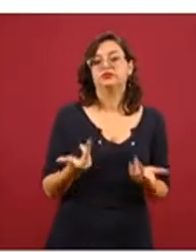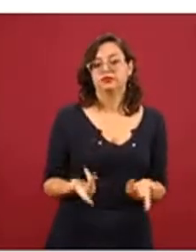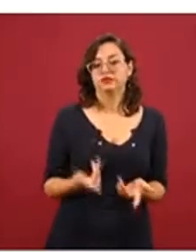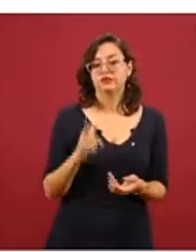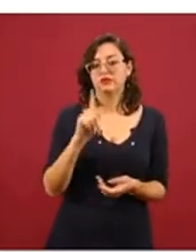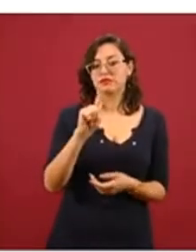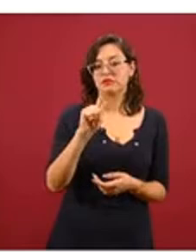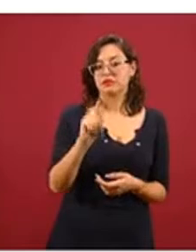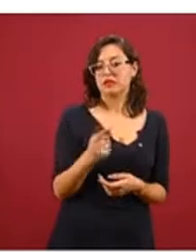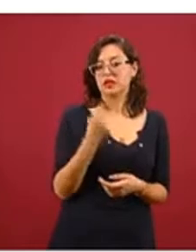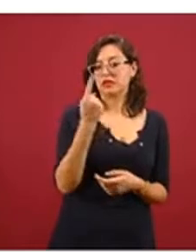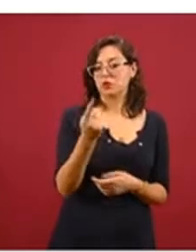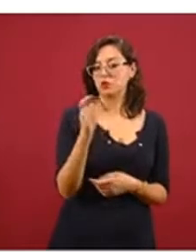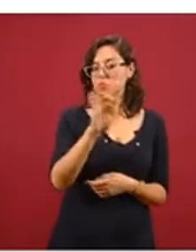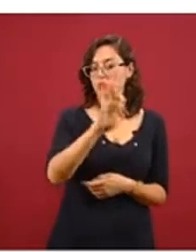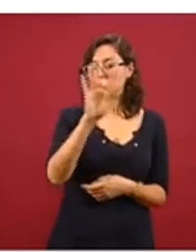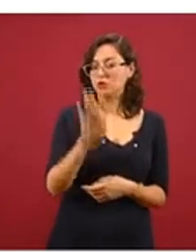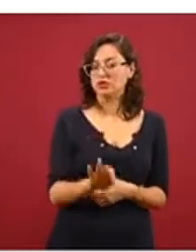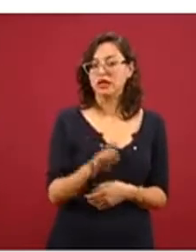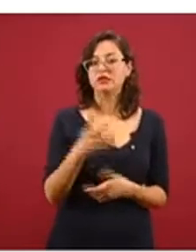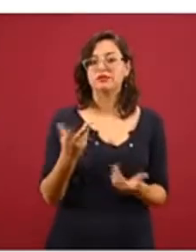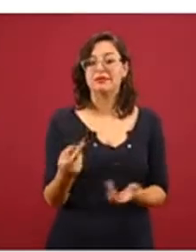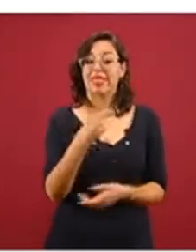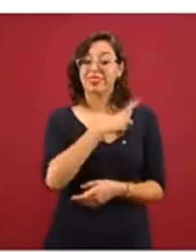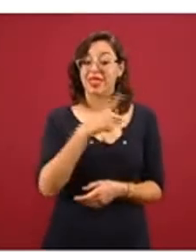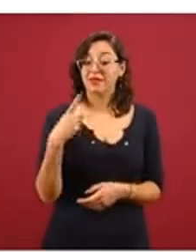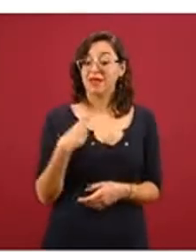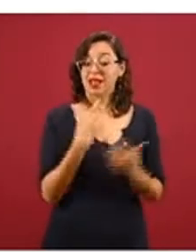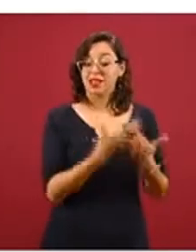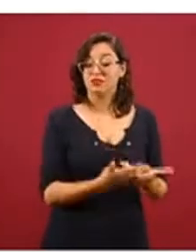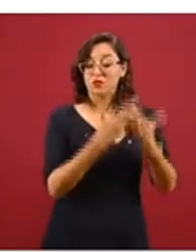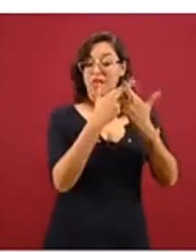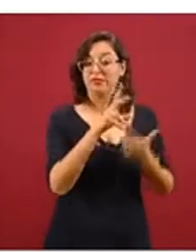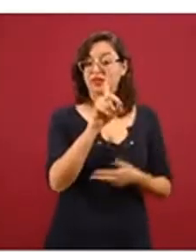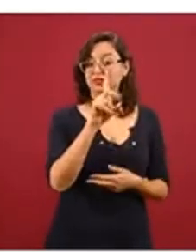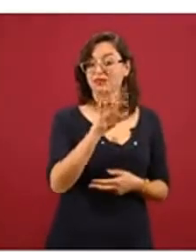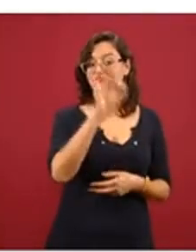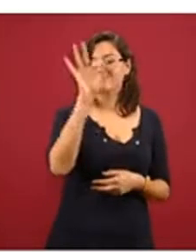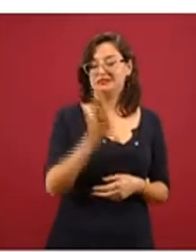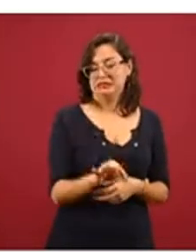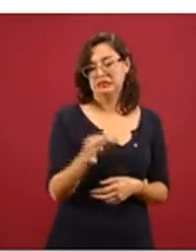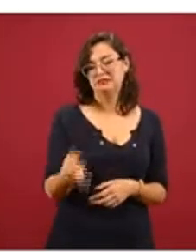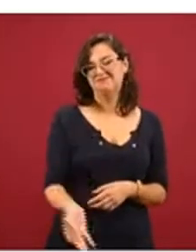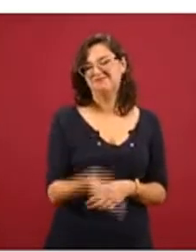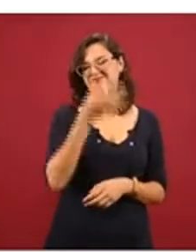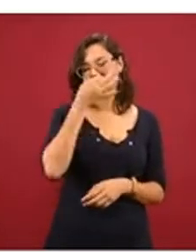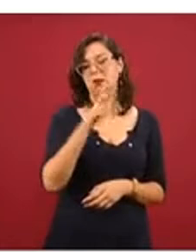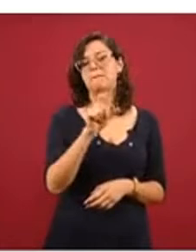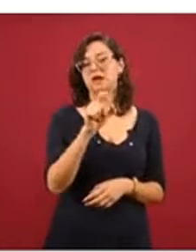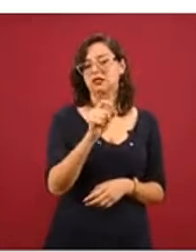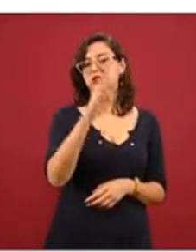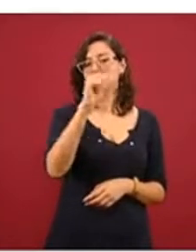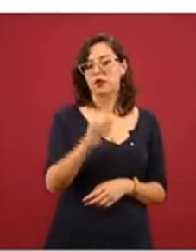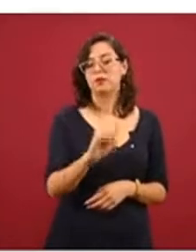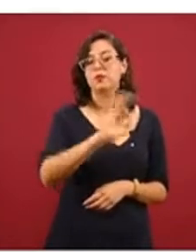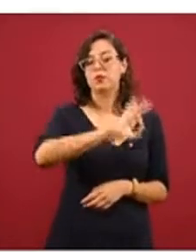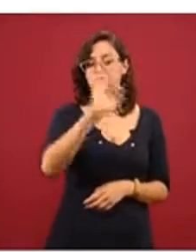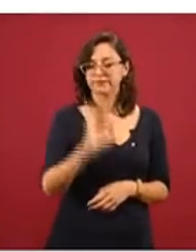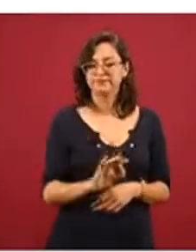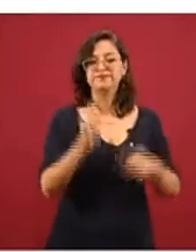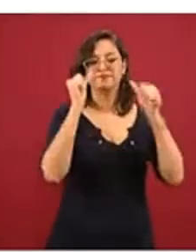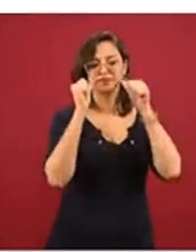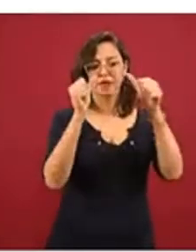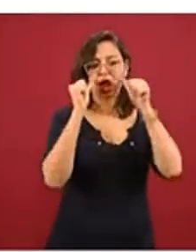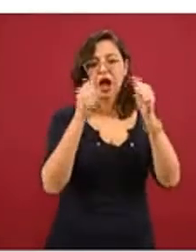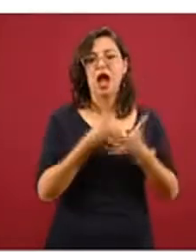seguridad del que hemos estado hablando, de tener al menos 30% de disponibilidad. Tiene un 29%, se va a estar